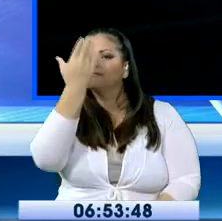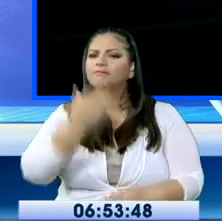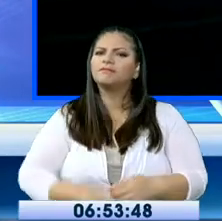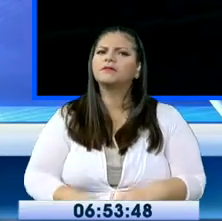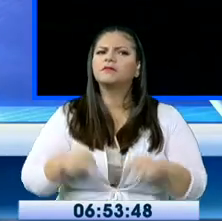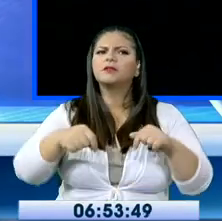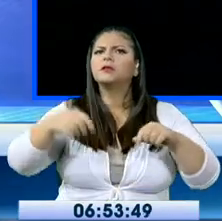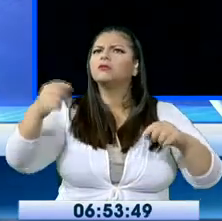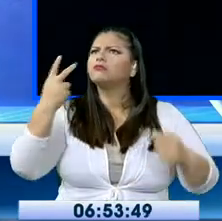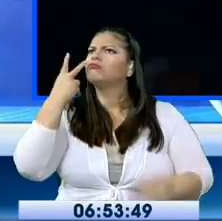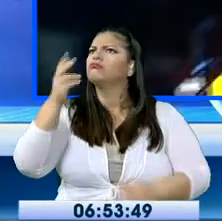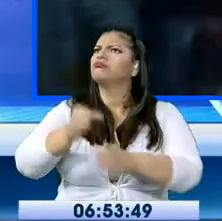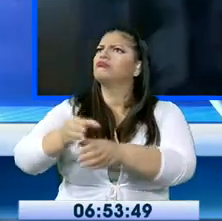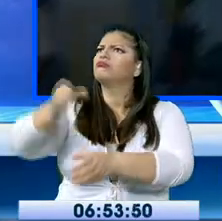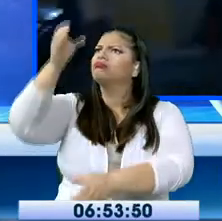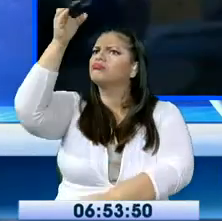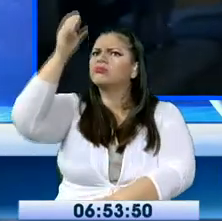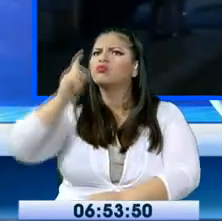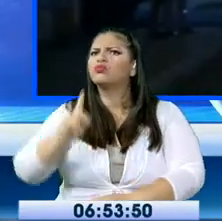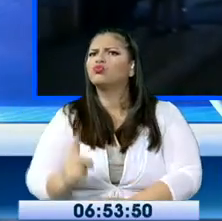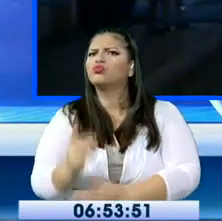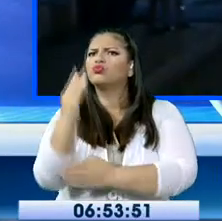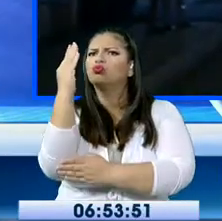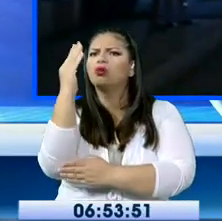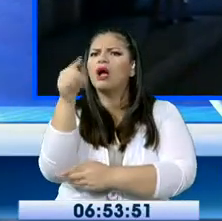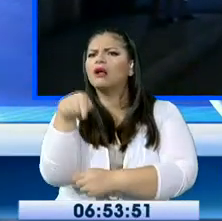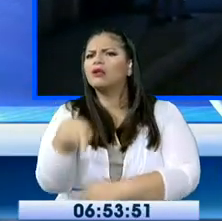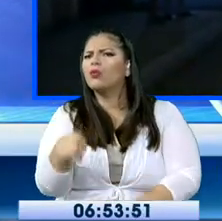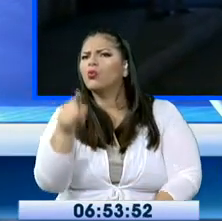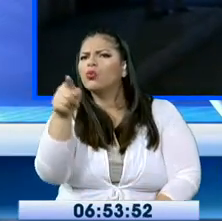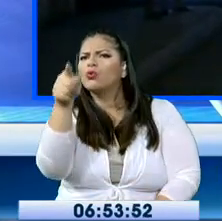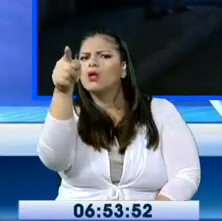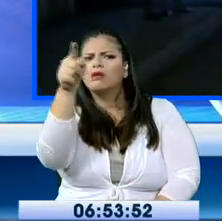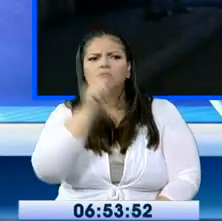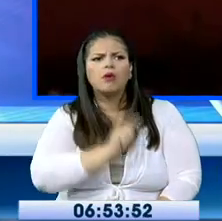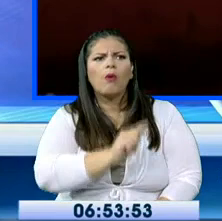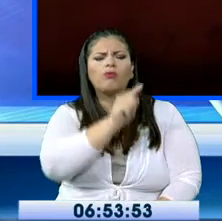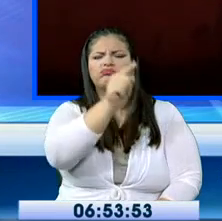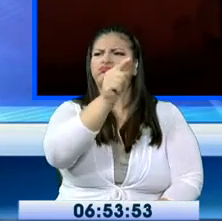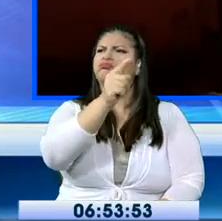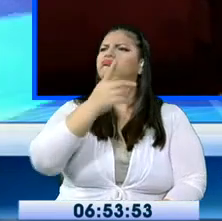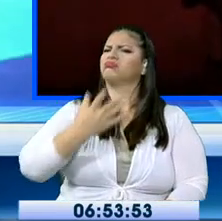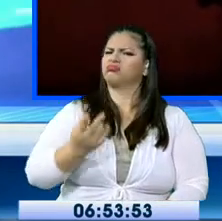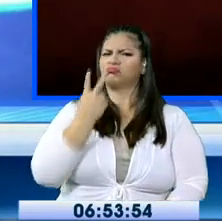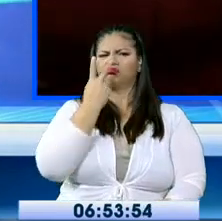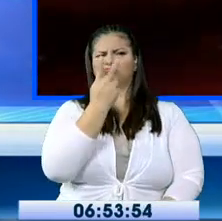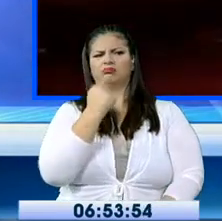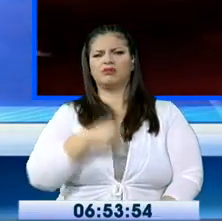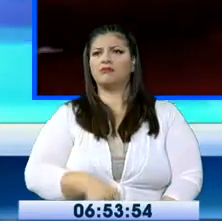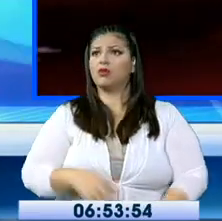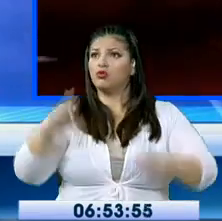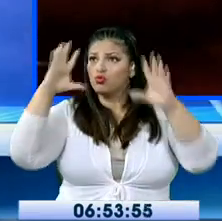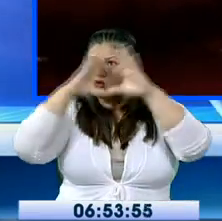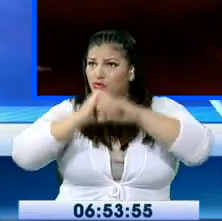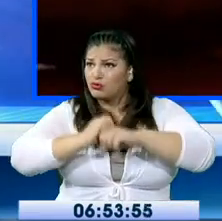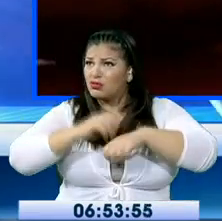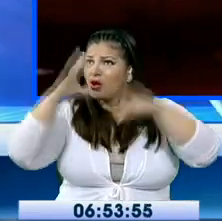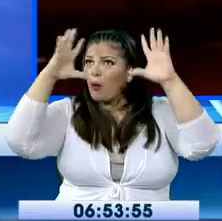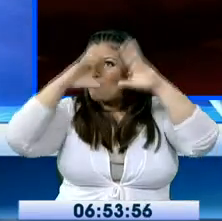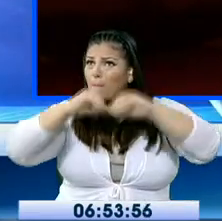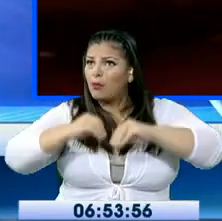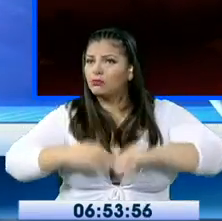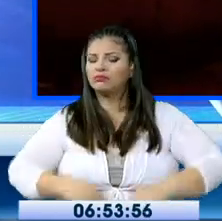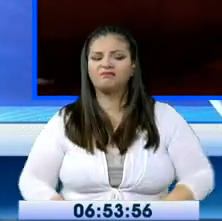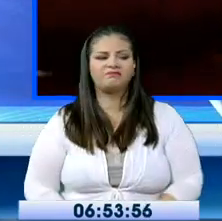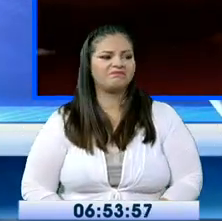pero no todos cuentan con aquella luminaria y el único poste que sí la tiene no prende. No prende, claro, hace 3 meses no prende ese foco